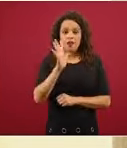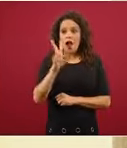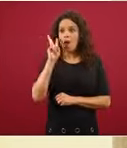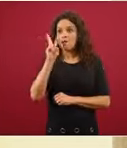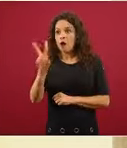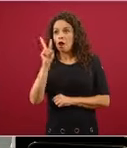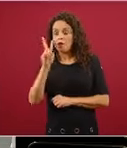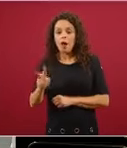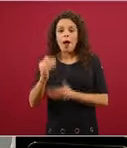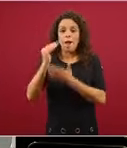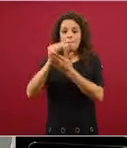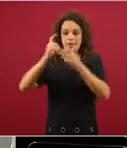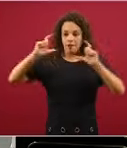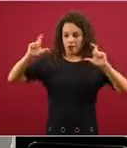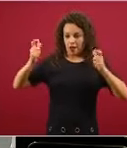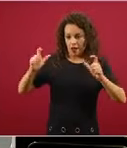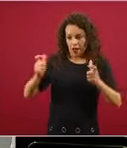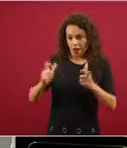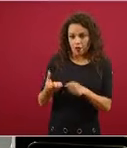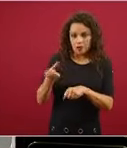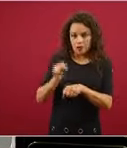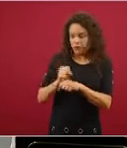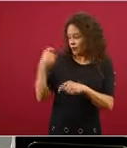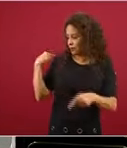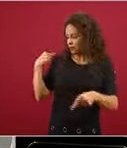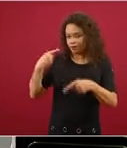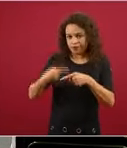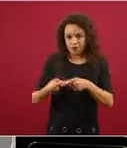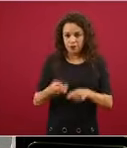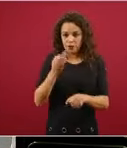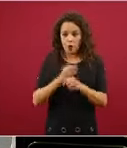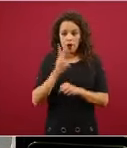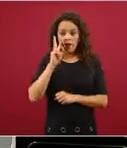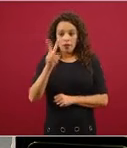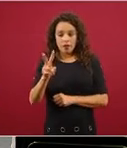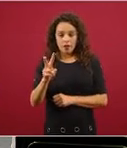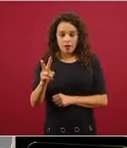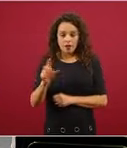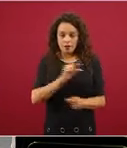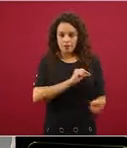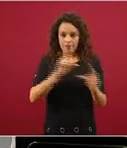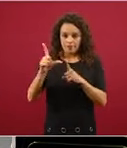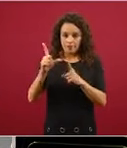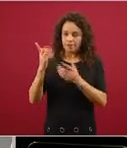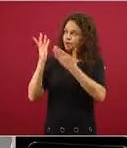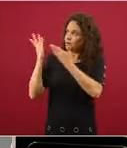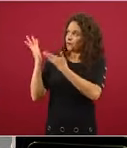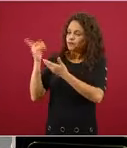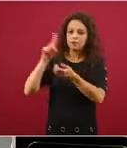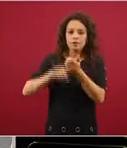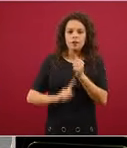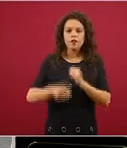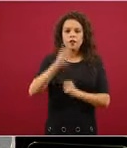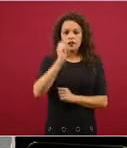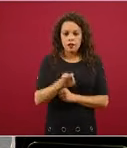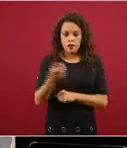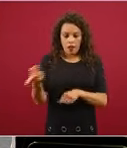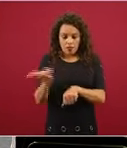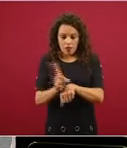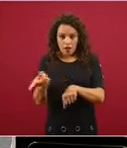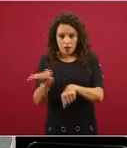teniendo en las últimas semanas. Veamos la primera de ellas, la siguiente, es precisamente el porcentaje de cambio